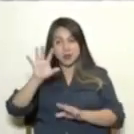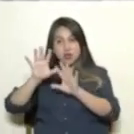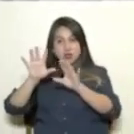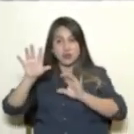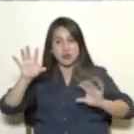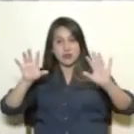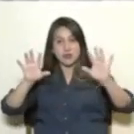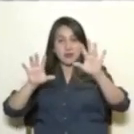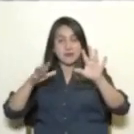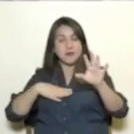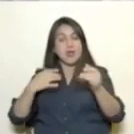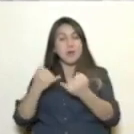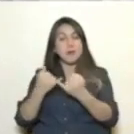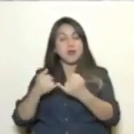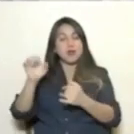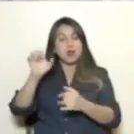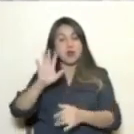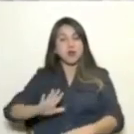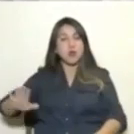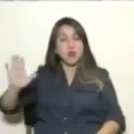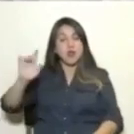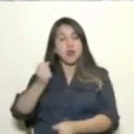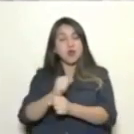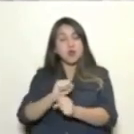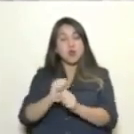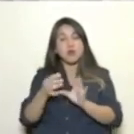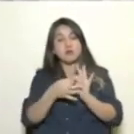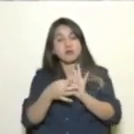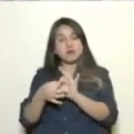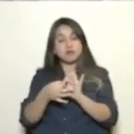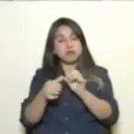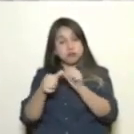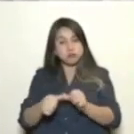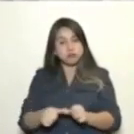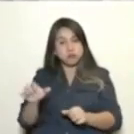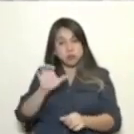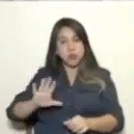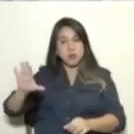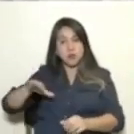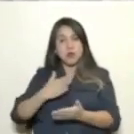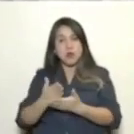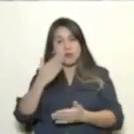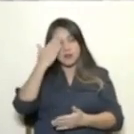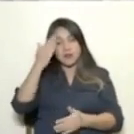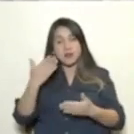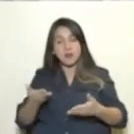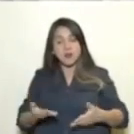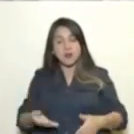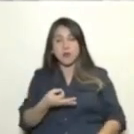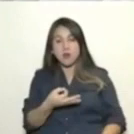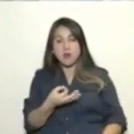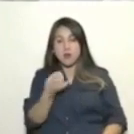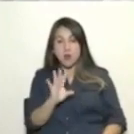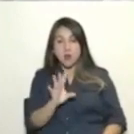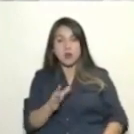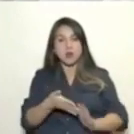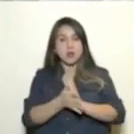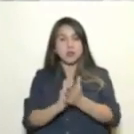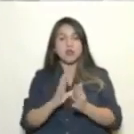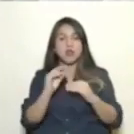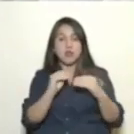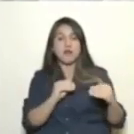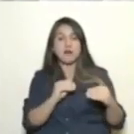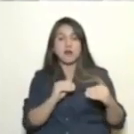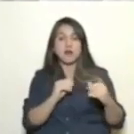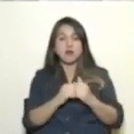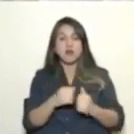europeos no pueden mantener la Unión Europea como la han tenido hasta ahora, con la moneda única y todo ello, y hablan con una